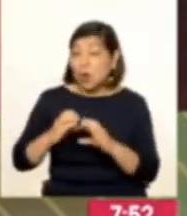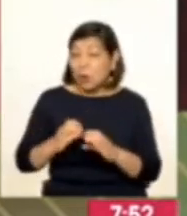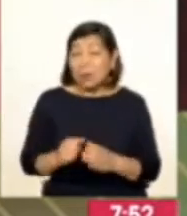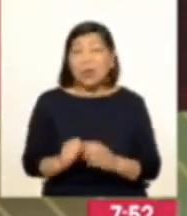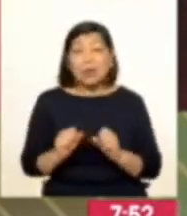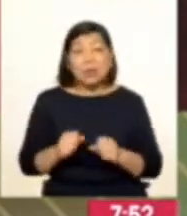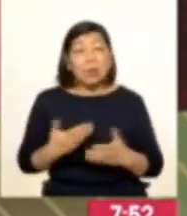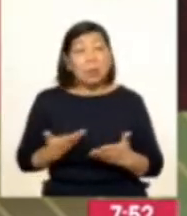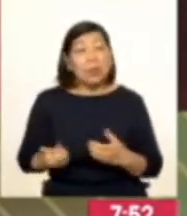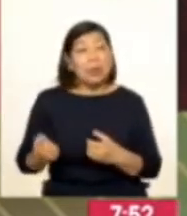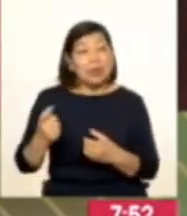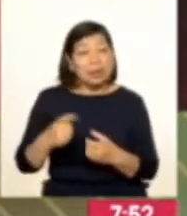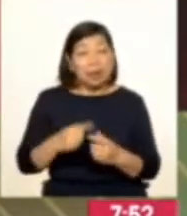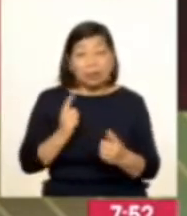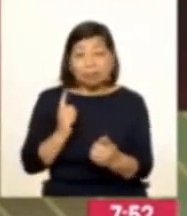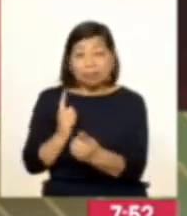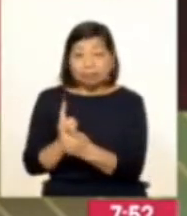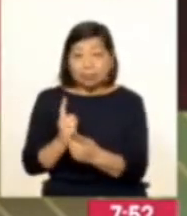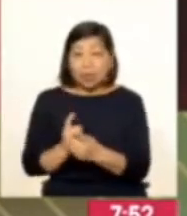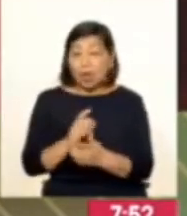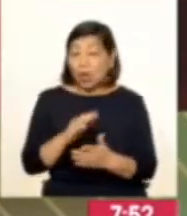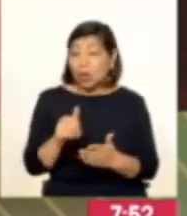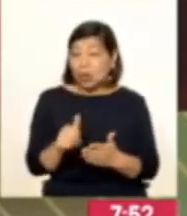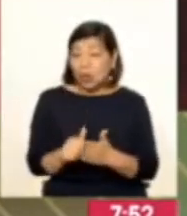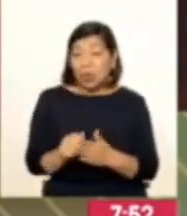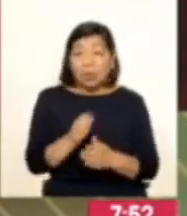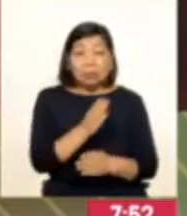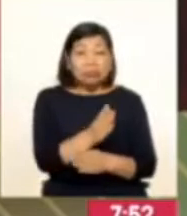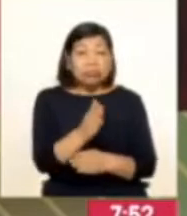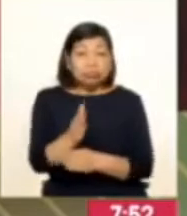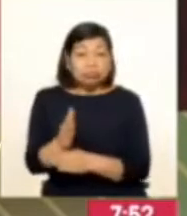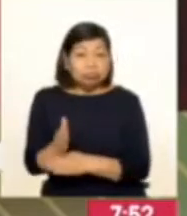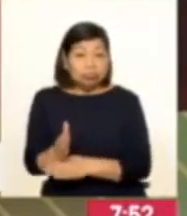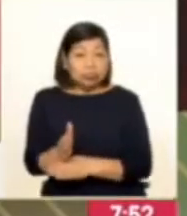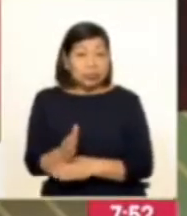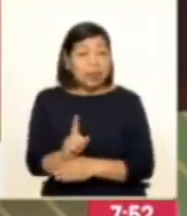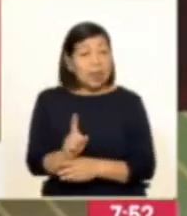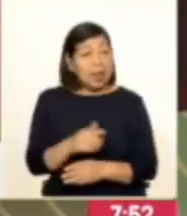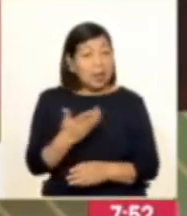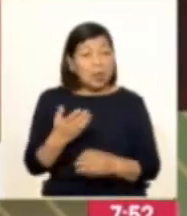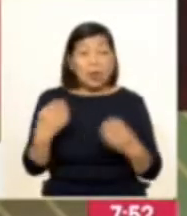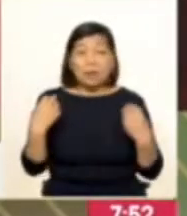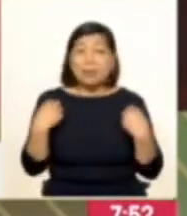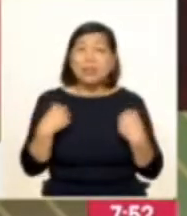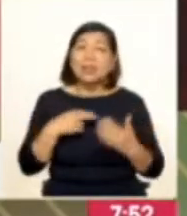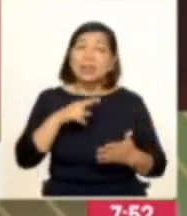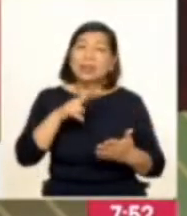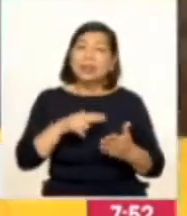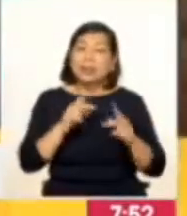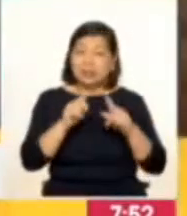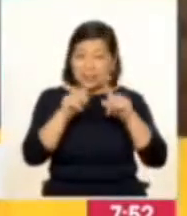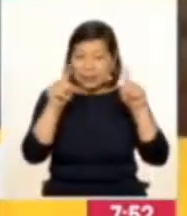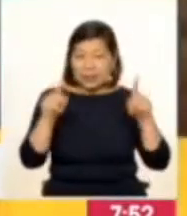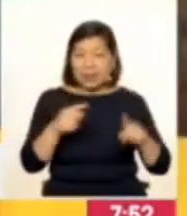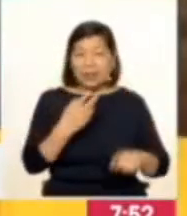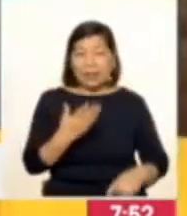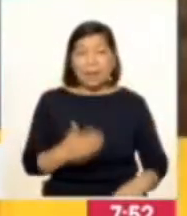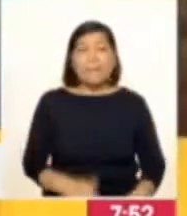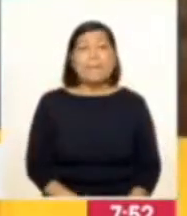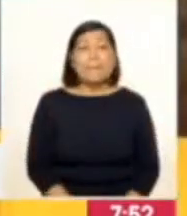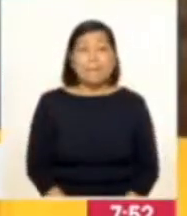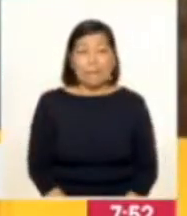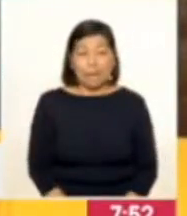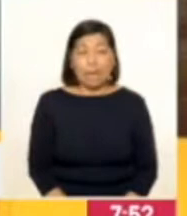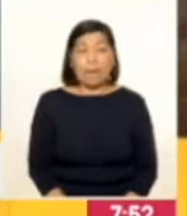poder intervenir directamente en todo lado sin necesidad de que haya una oficina ahí a ver podemos revisar un par de cuadros así rapidito claro